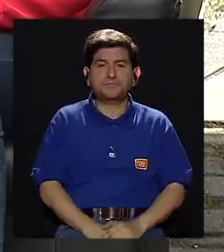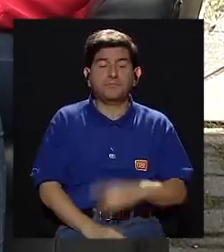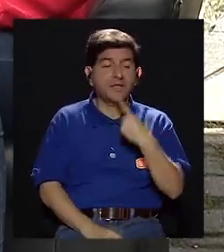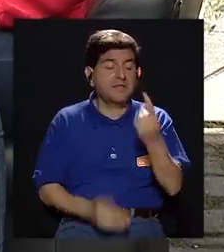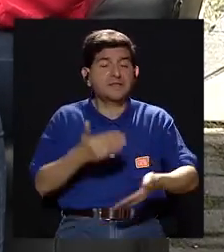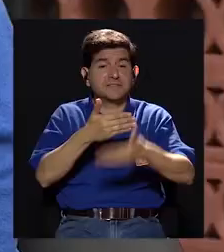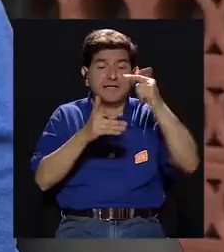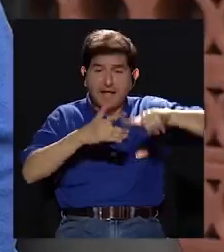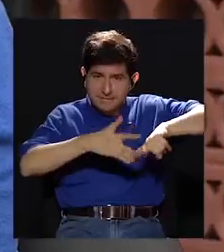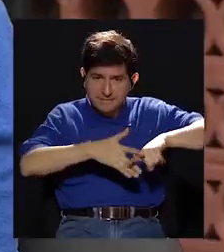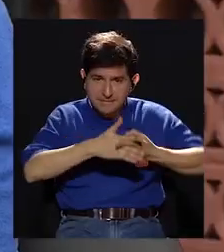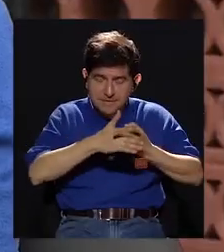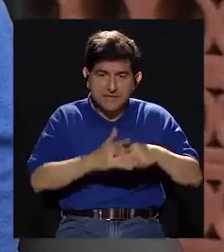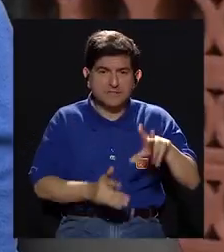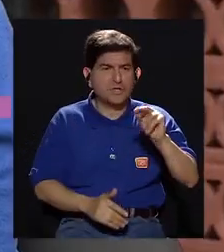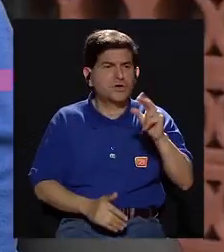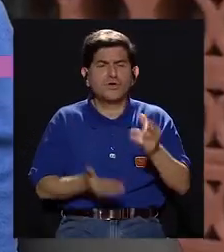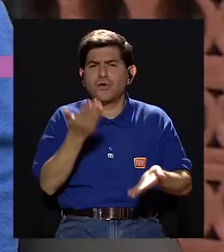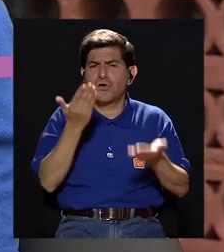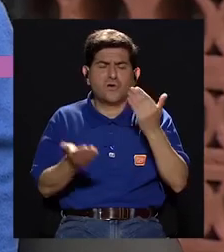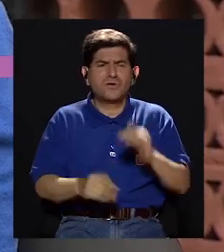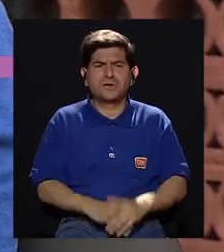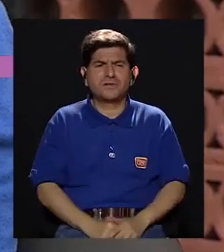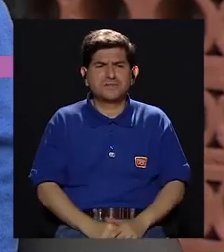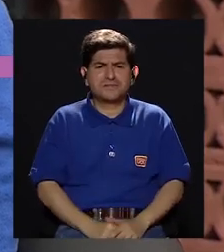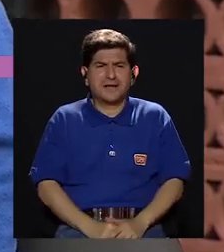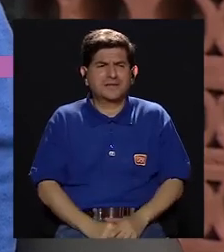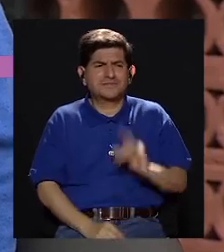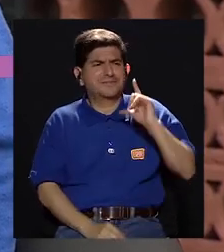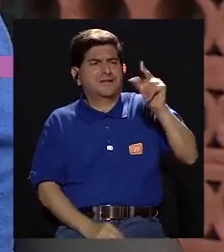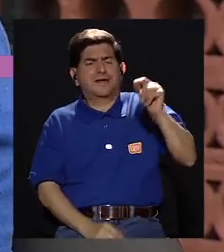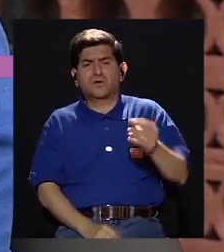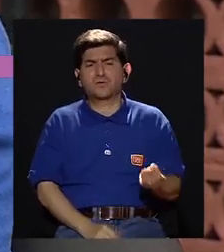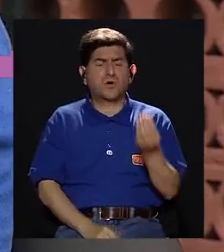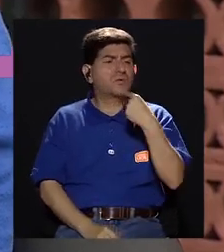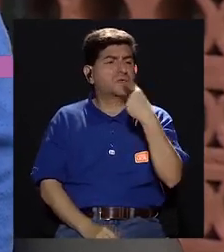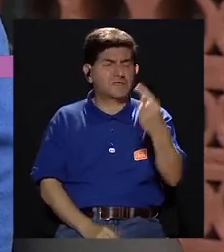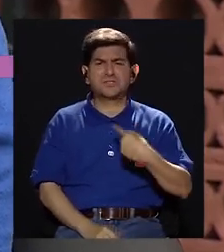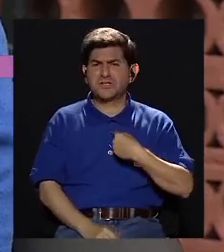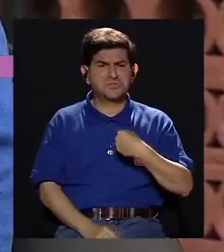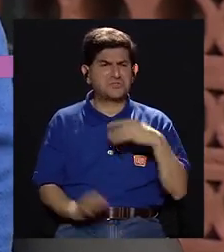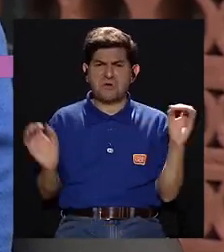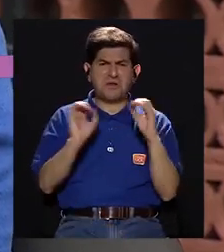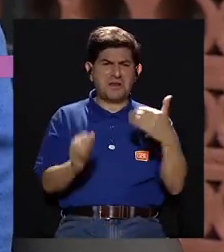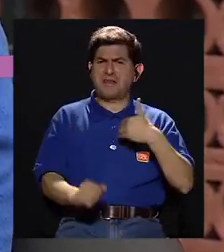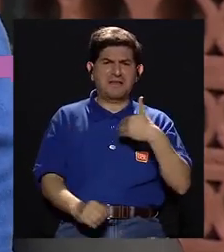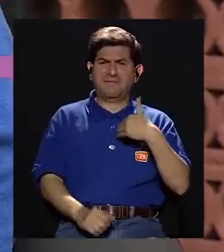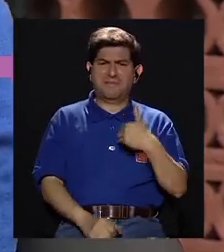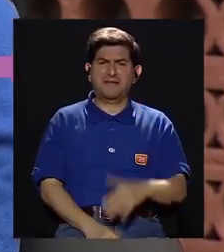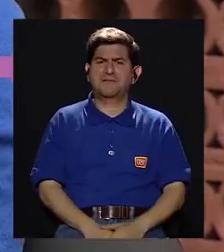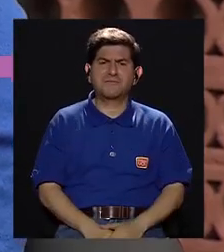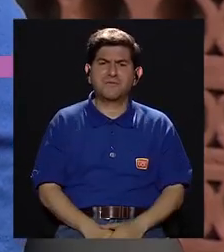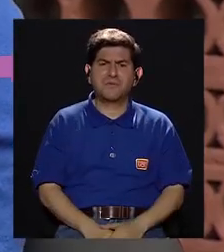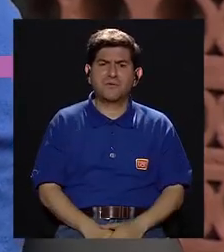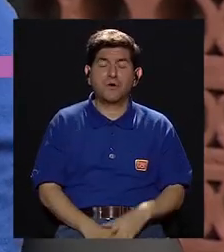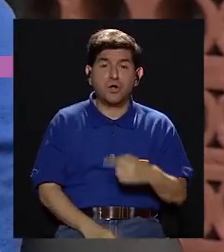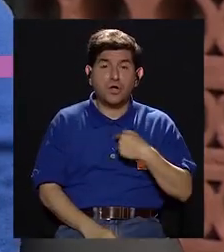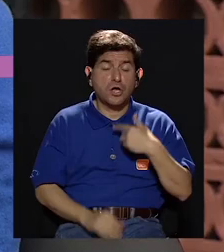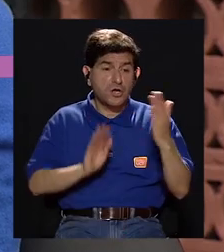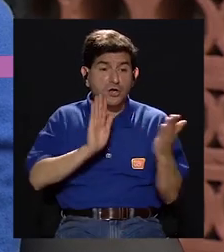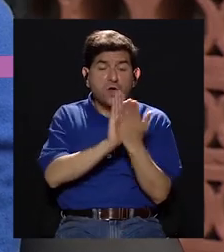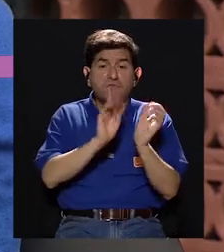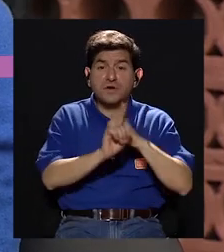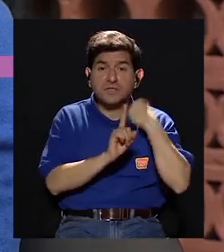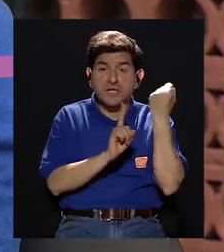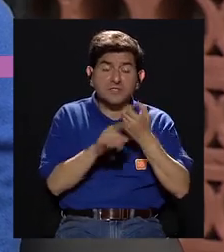como hablábamos al inicio también, no hay que irnos tan lejos, porque de repente muchas veces los jóvenes decimos, no, pero yo no tengo nada. Y tal vez me estoy